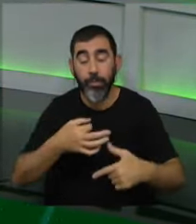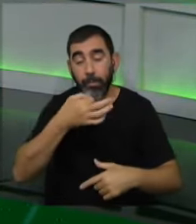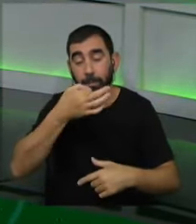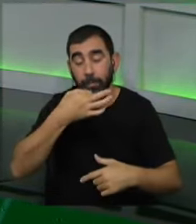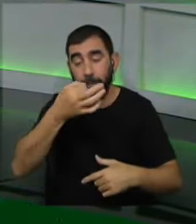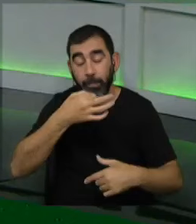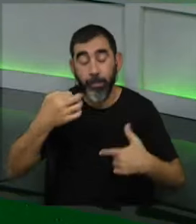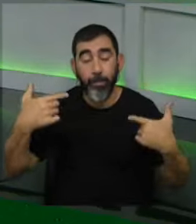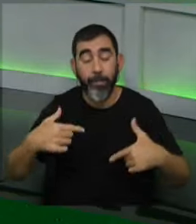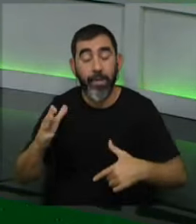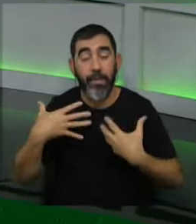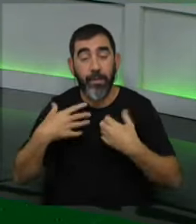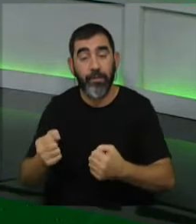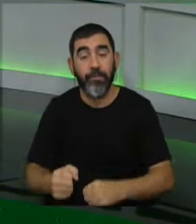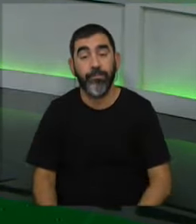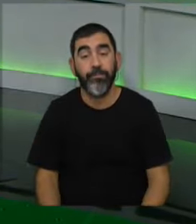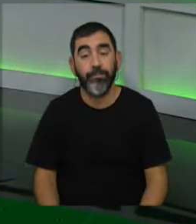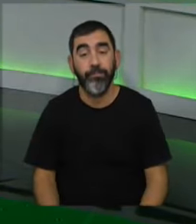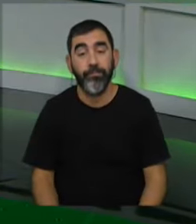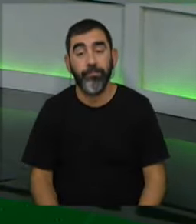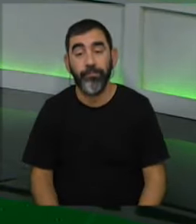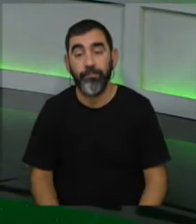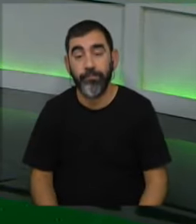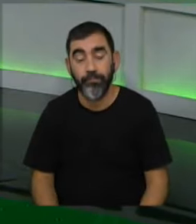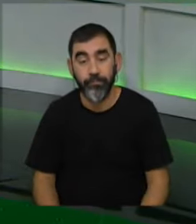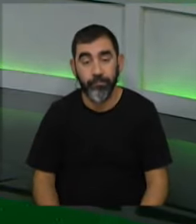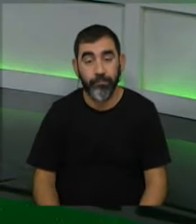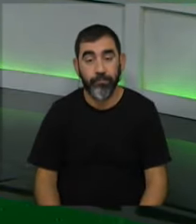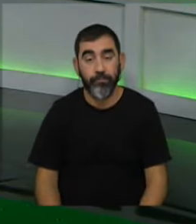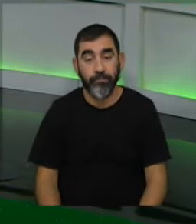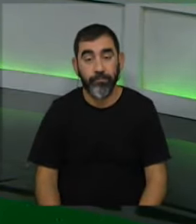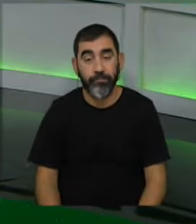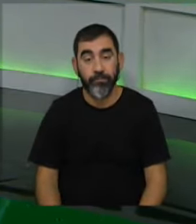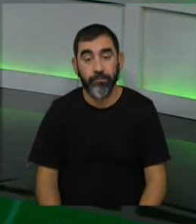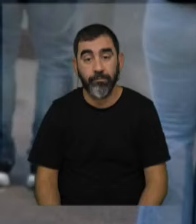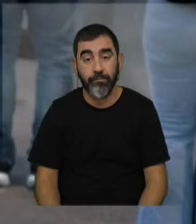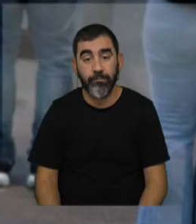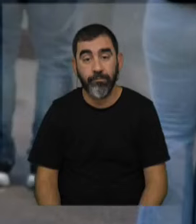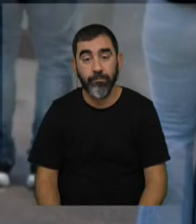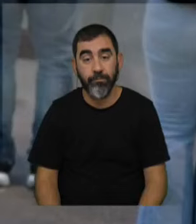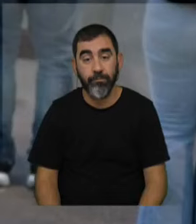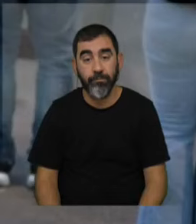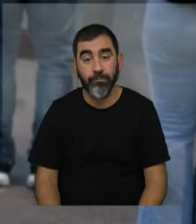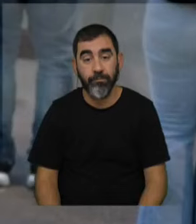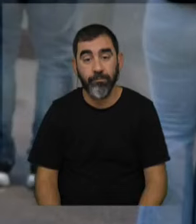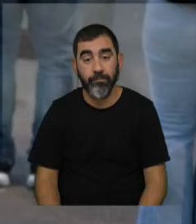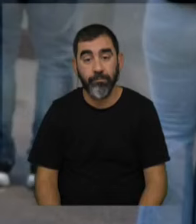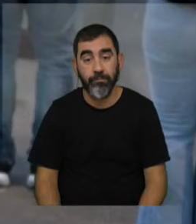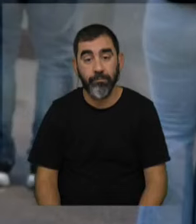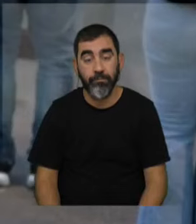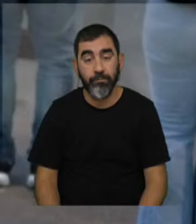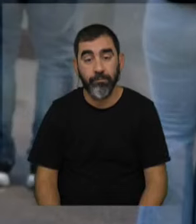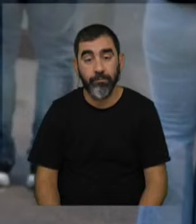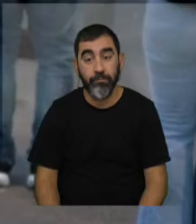salud justamente Karina arrando hay una cantidad de temas para consultarla a la secretaria de estado A ver volvemos es decir qué